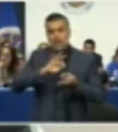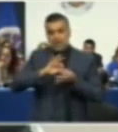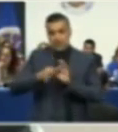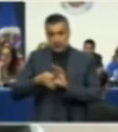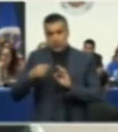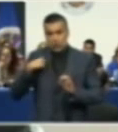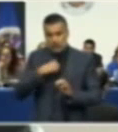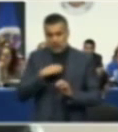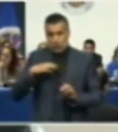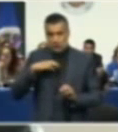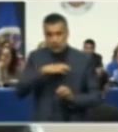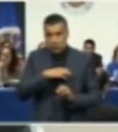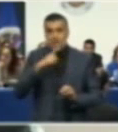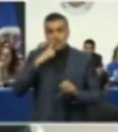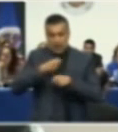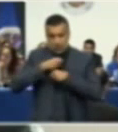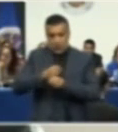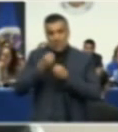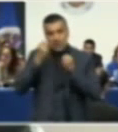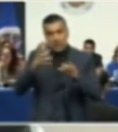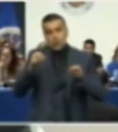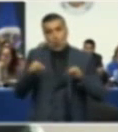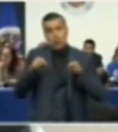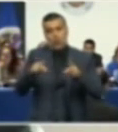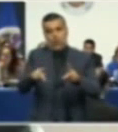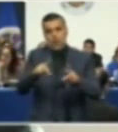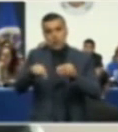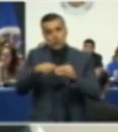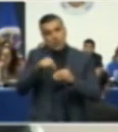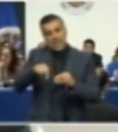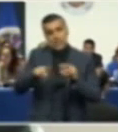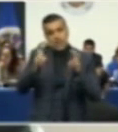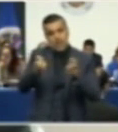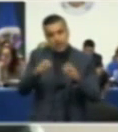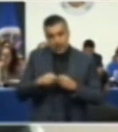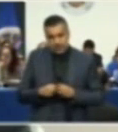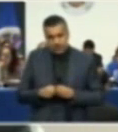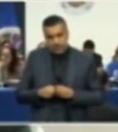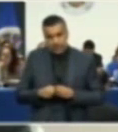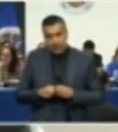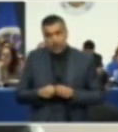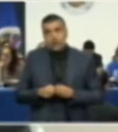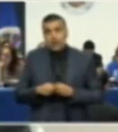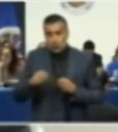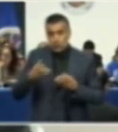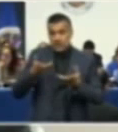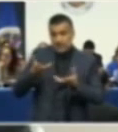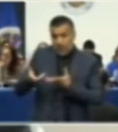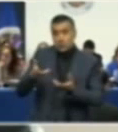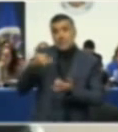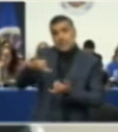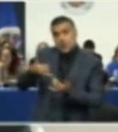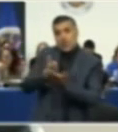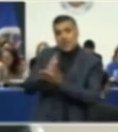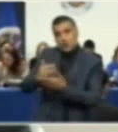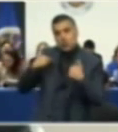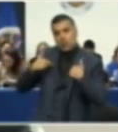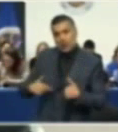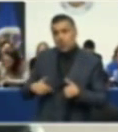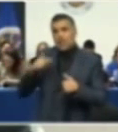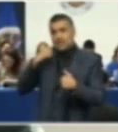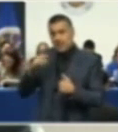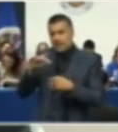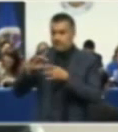nuestra Constitución, se ha pronunciado en varias oportunidades respecto a este tema, indicando que los tratados de derechos humanos tienen